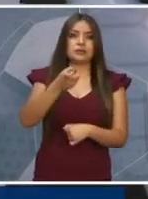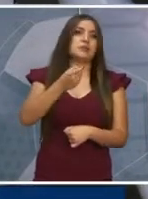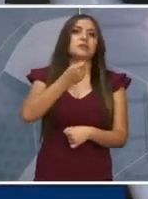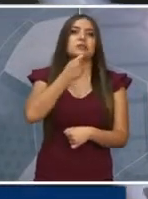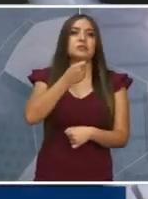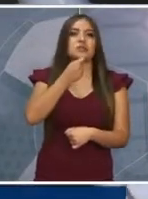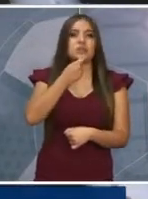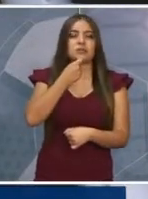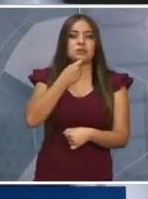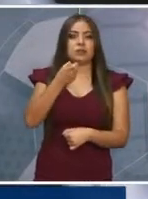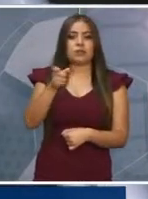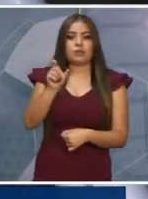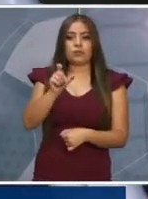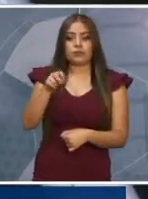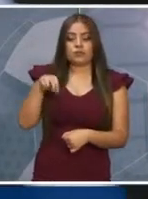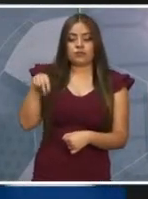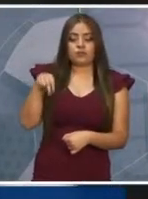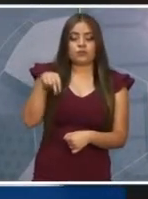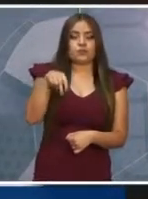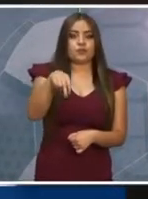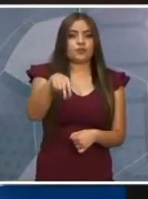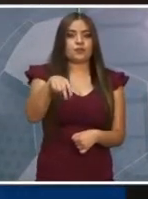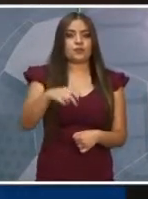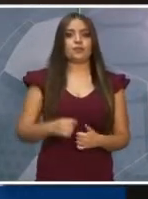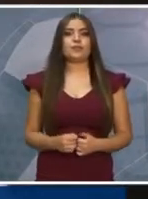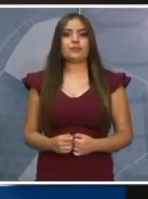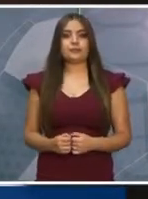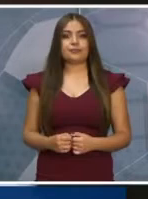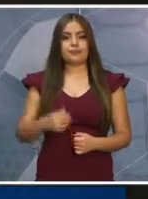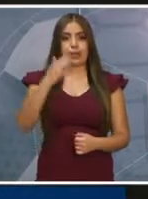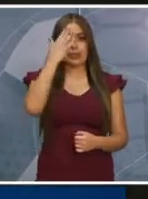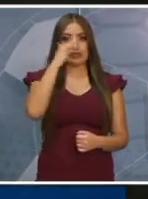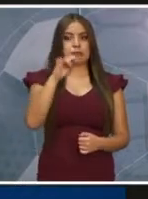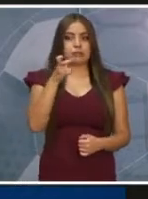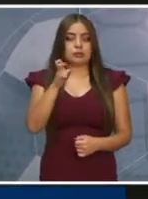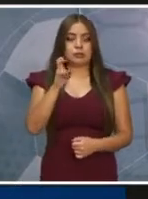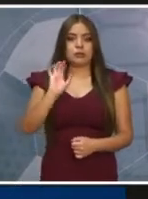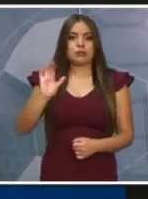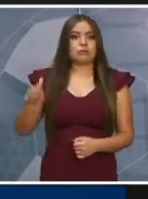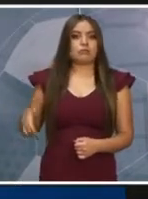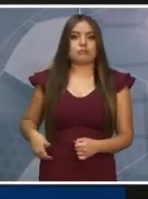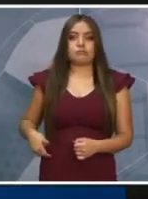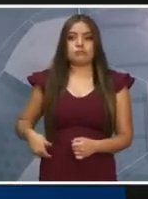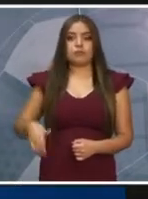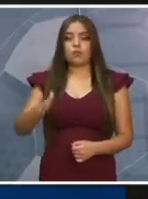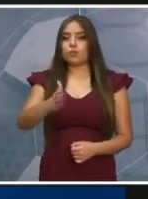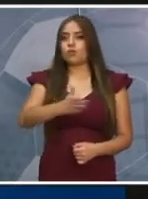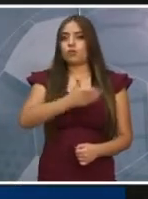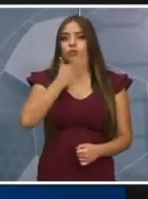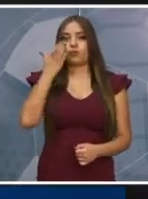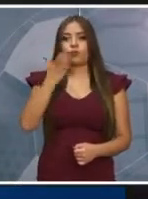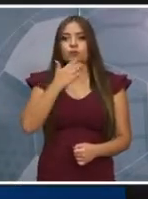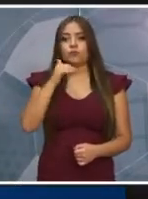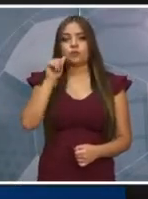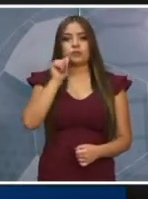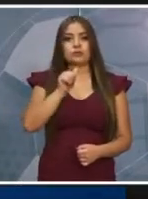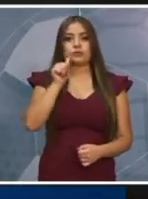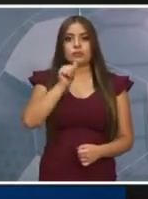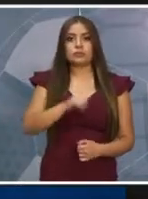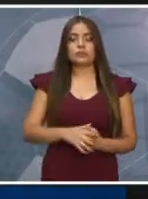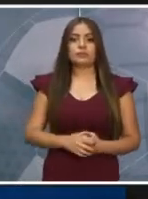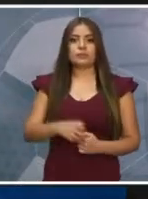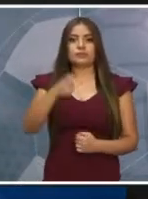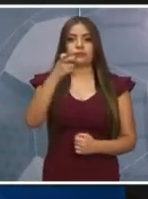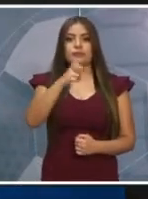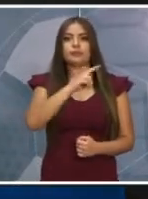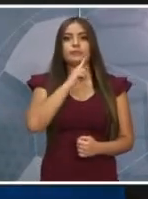acompañados de sus padres de familia. Sabemos que las tragedias y los accidentes pueden pasar en cualquier instante, y este reporte nos lo hicieron saber